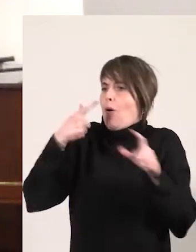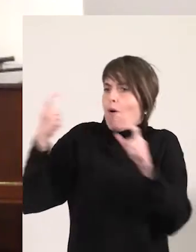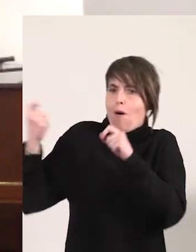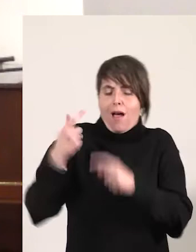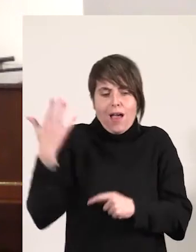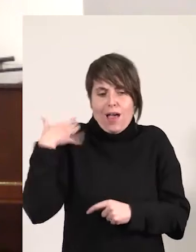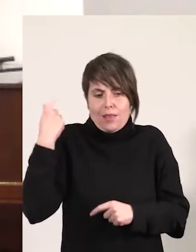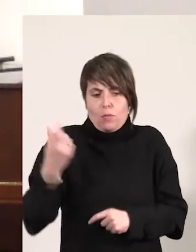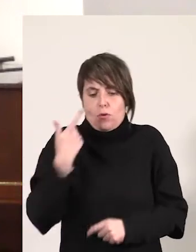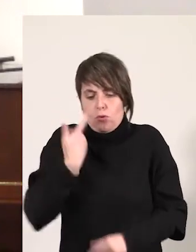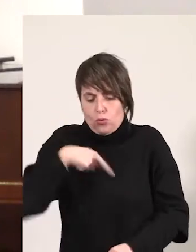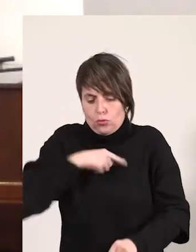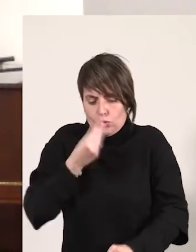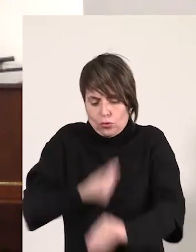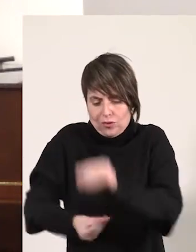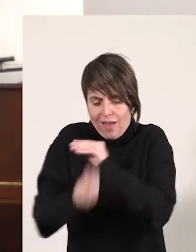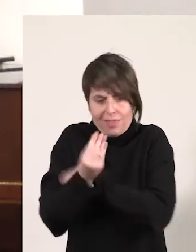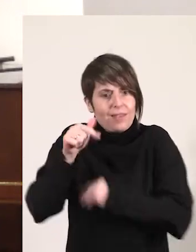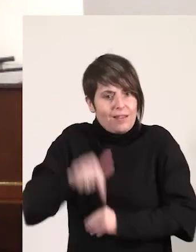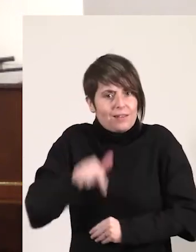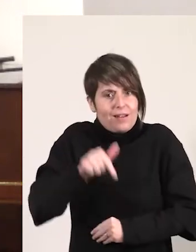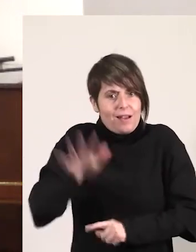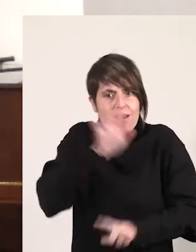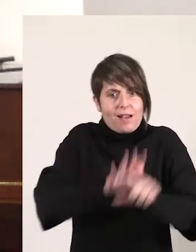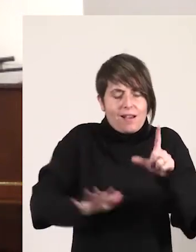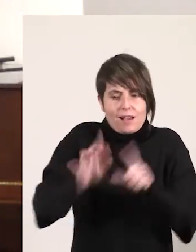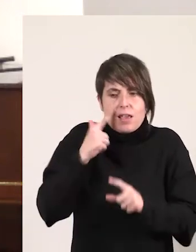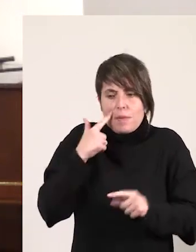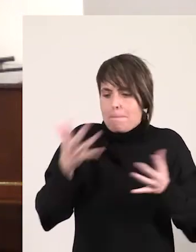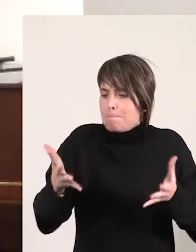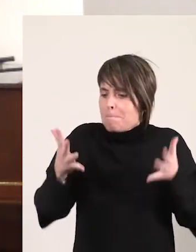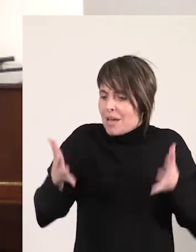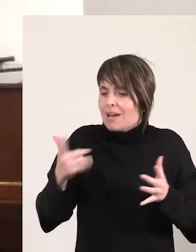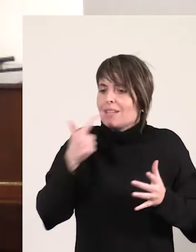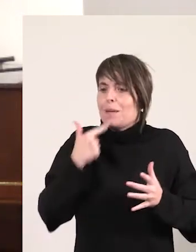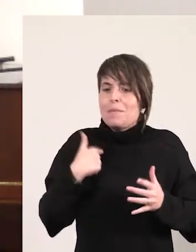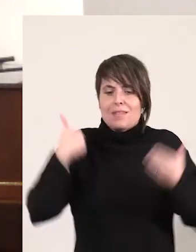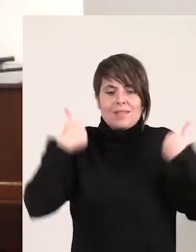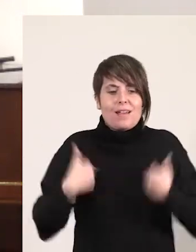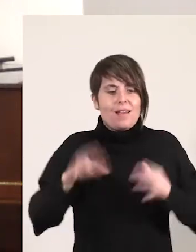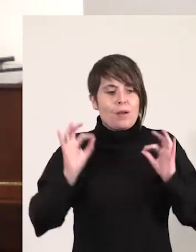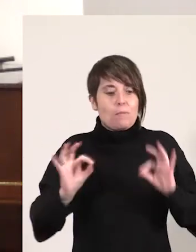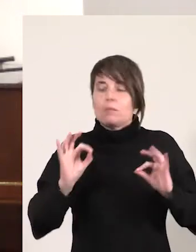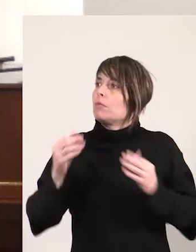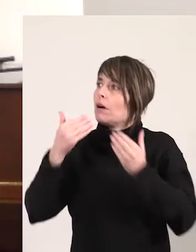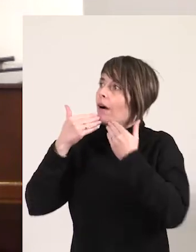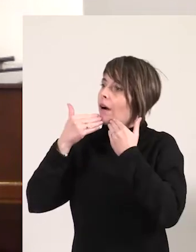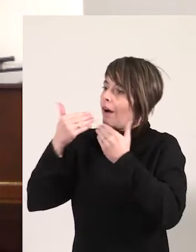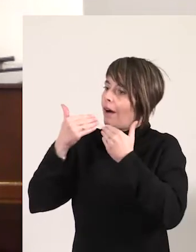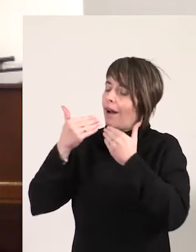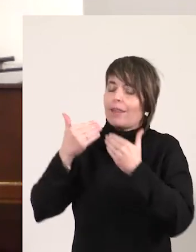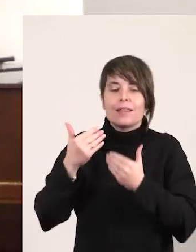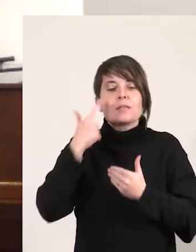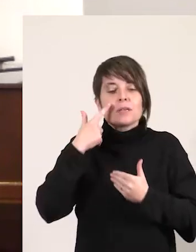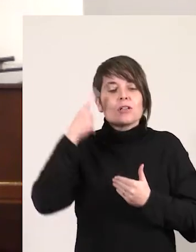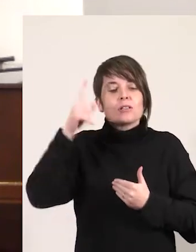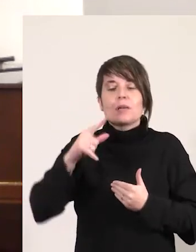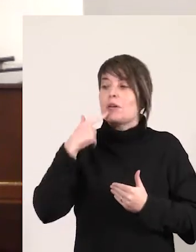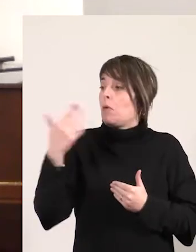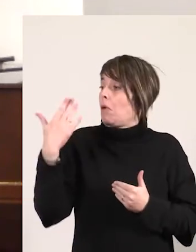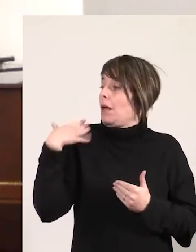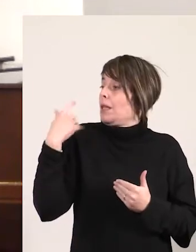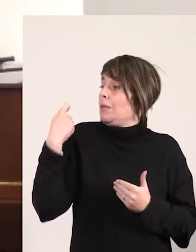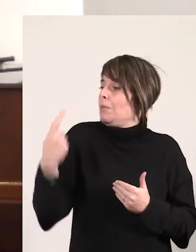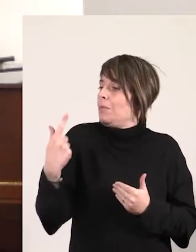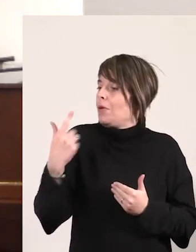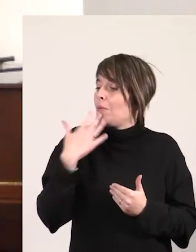como fenómenos recientes, ¿no? A las personas que somos nacidas aquí y que además, insisto, me encanta que me llamen fenómeno porque es como